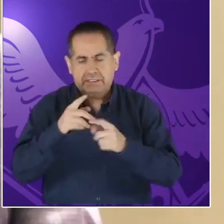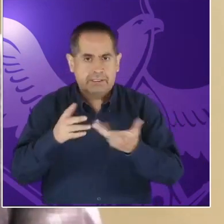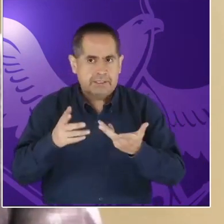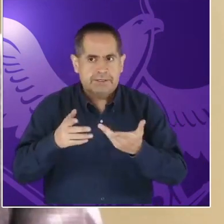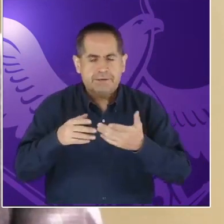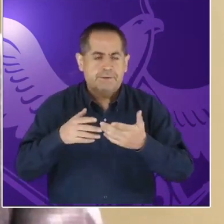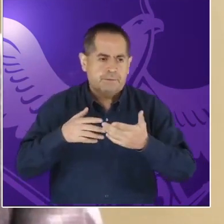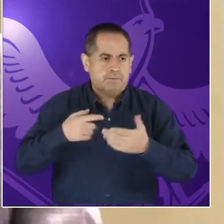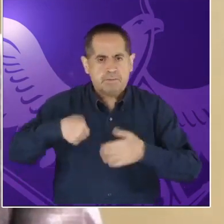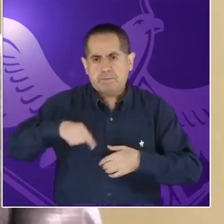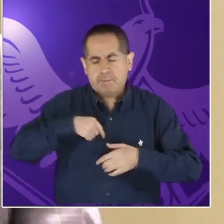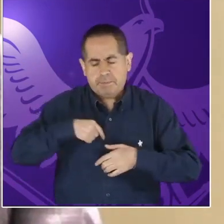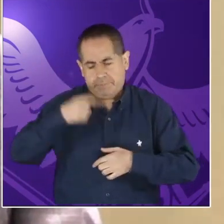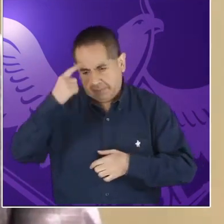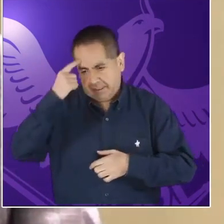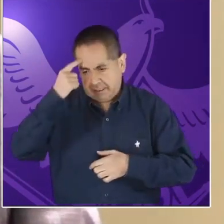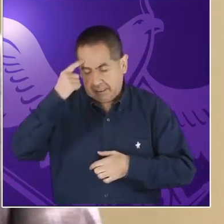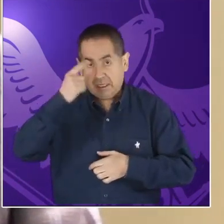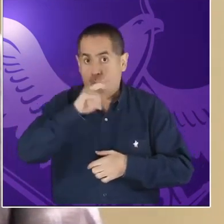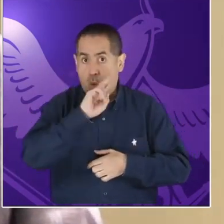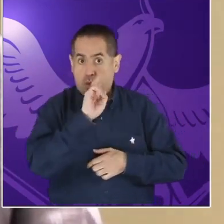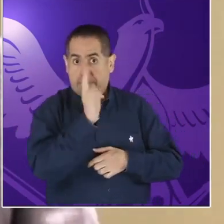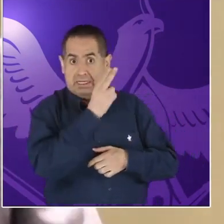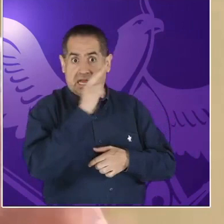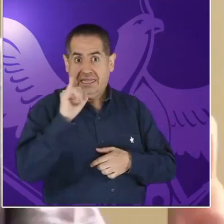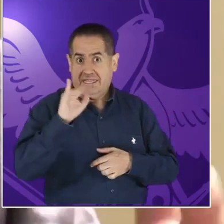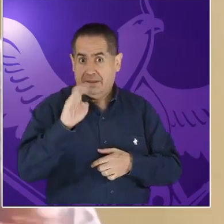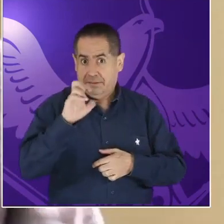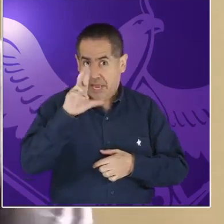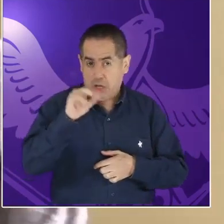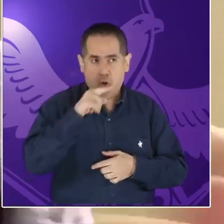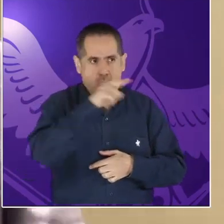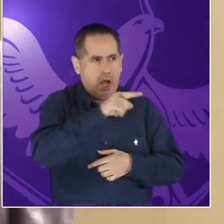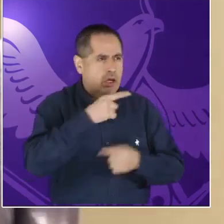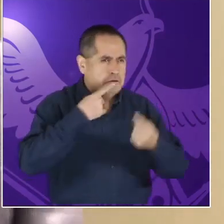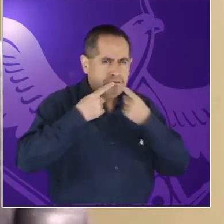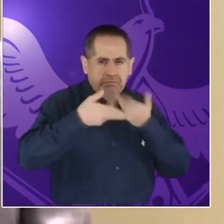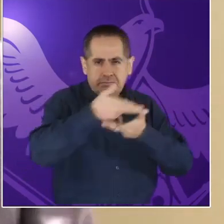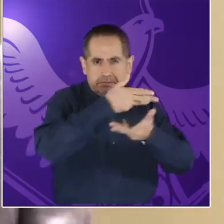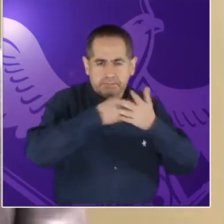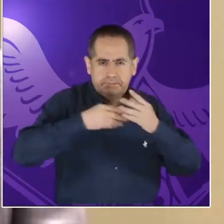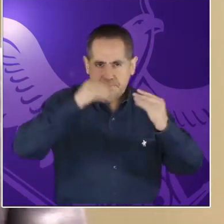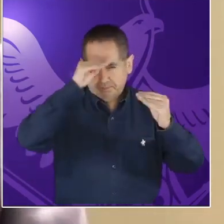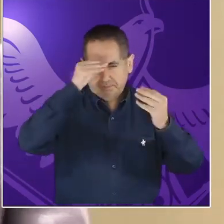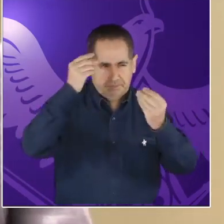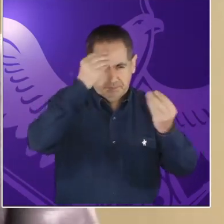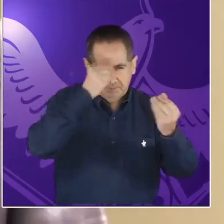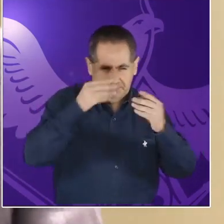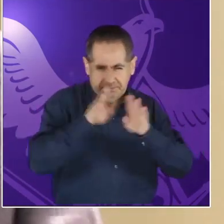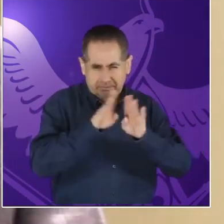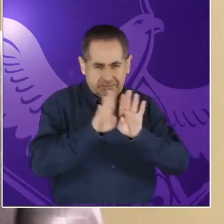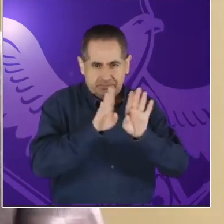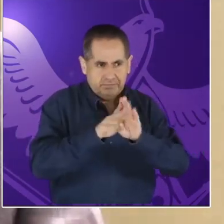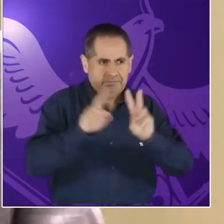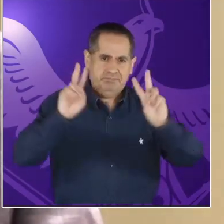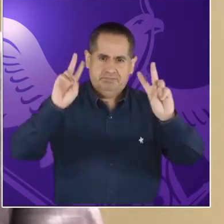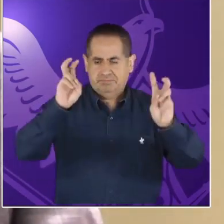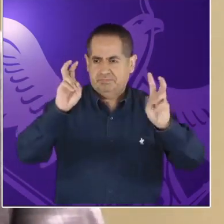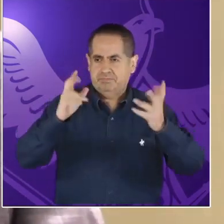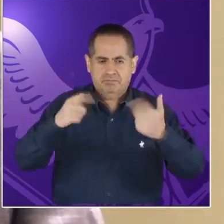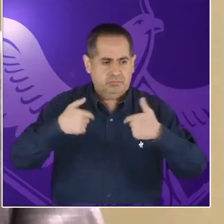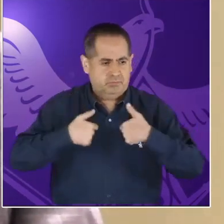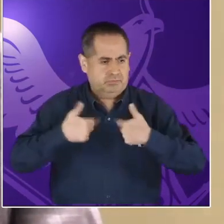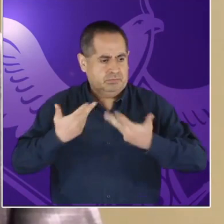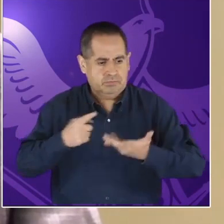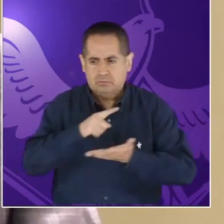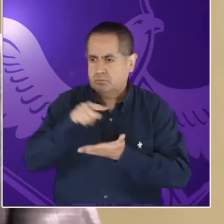¿no? Hemos hecho ejercicios, digamos, en la Universidad Iberoamericana, y algunas reflexiones que tienen que ver sobre todo con